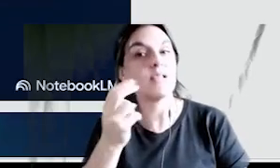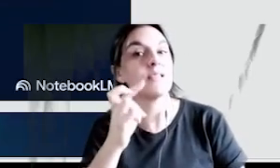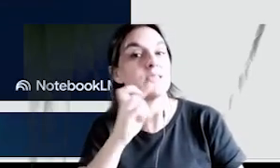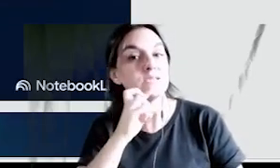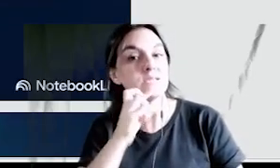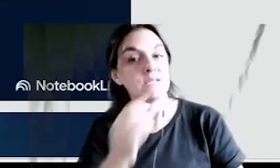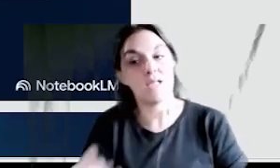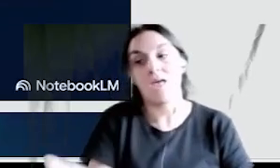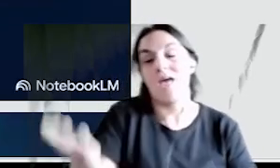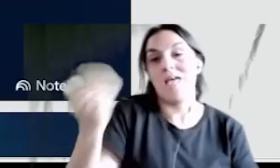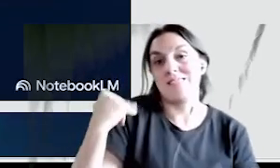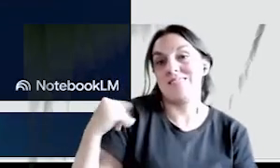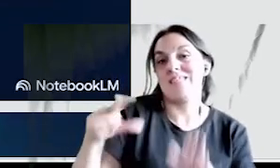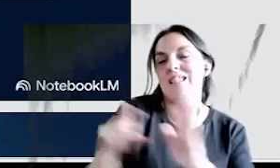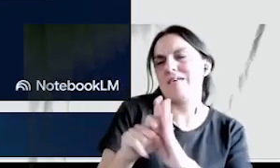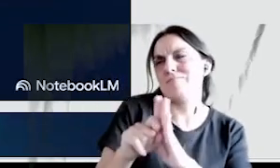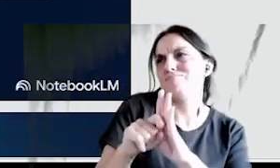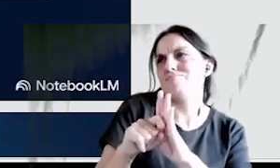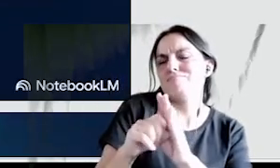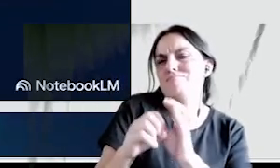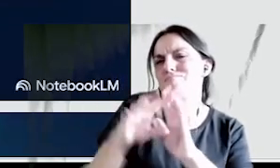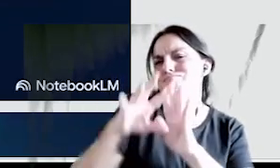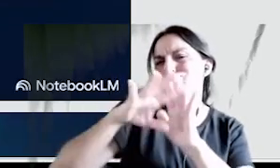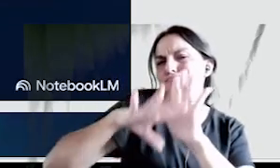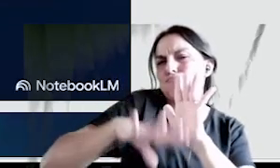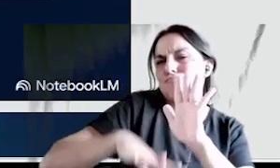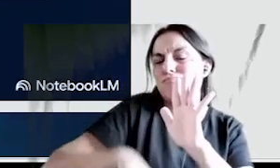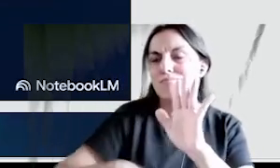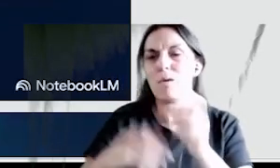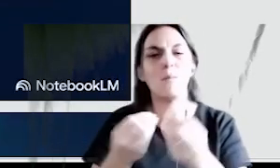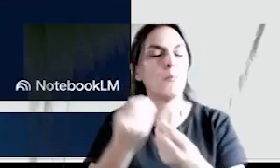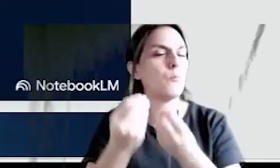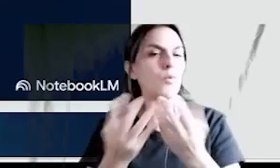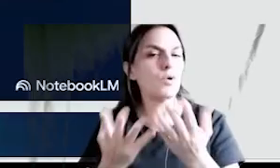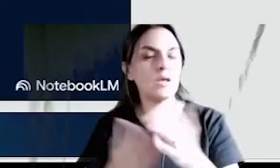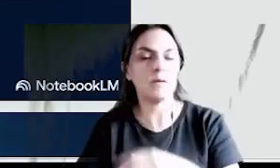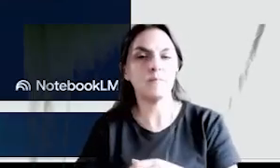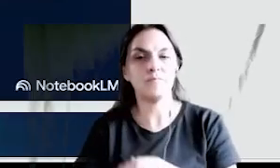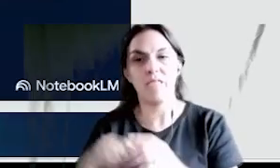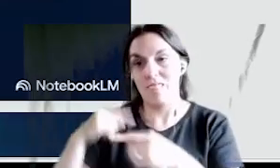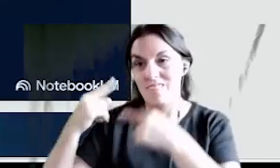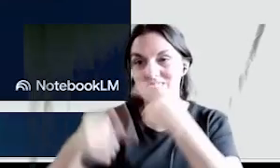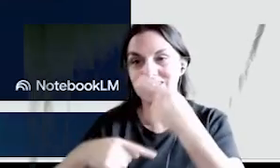ley era mucho más amplia porque permitía descendientes